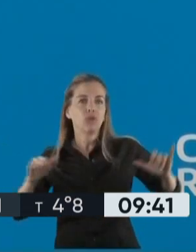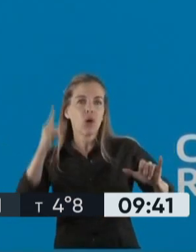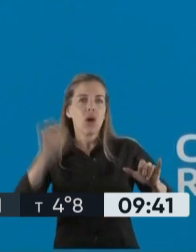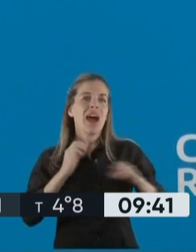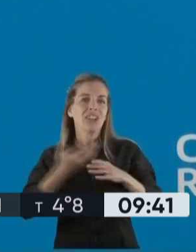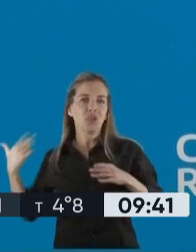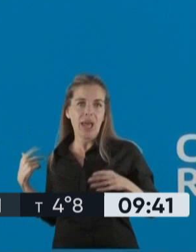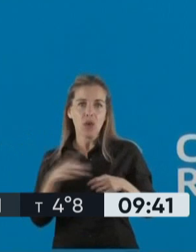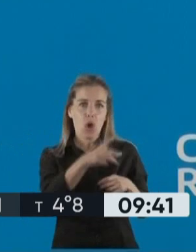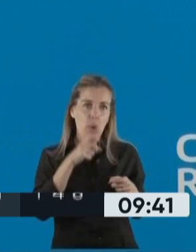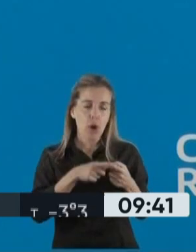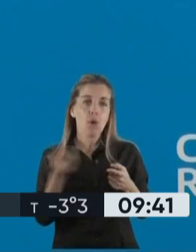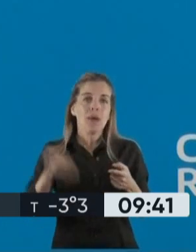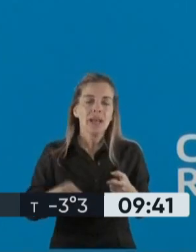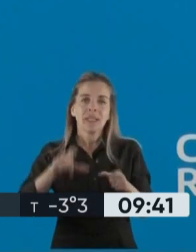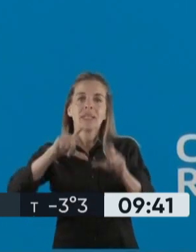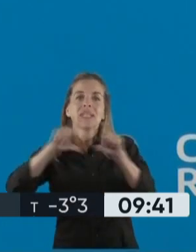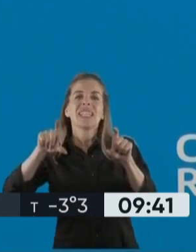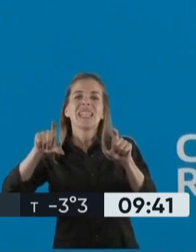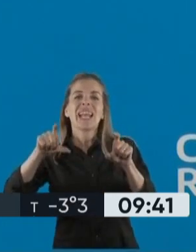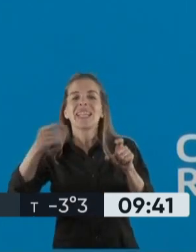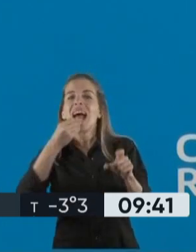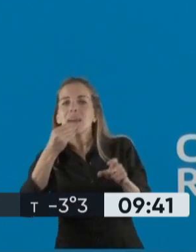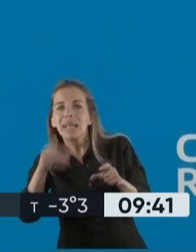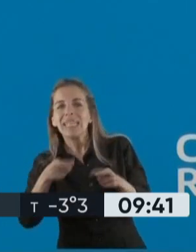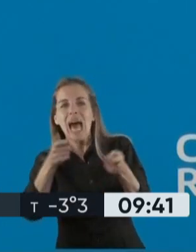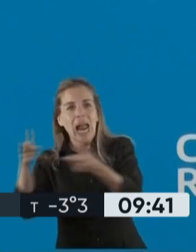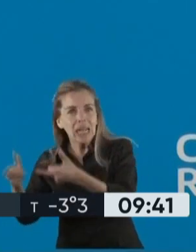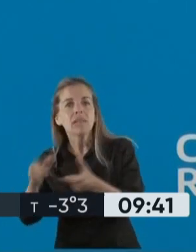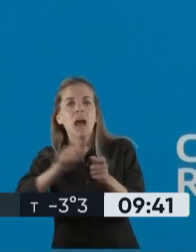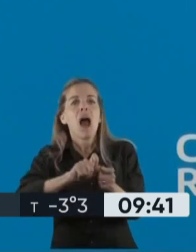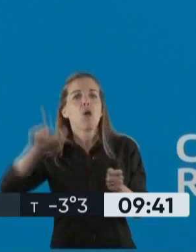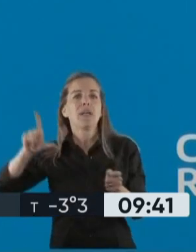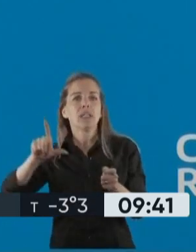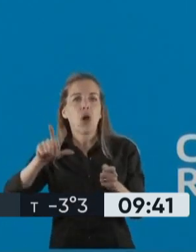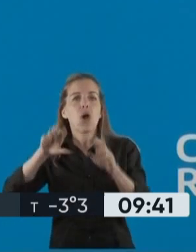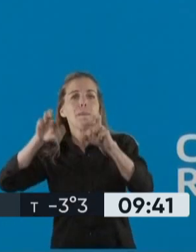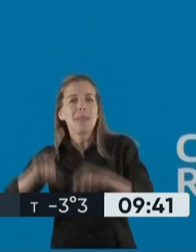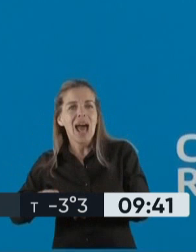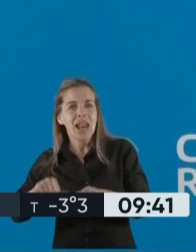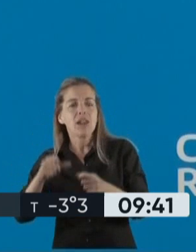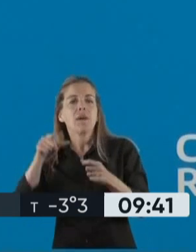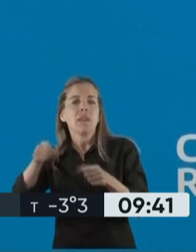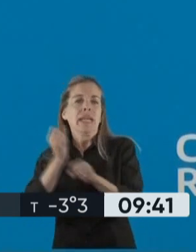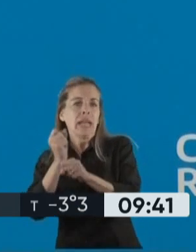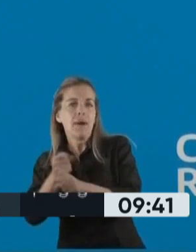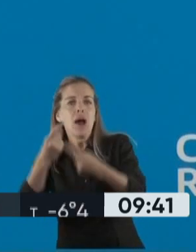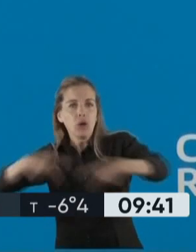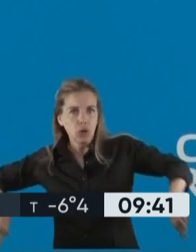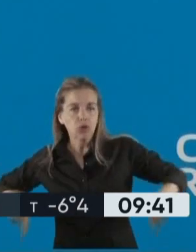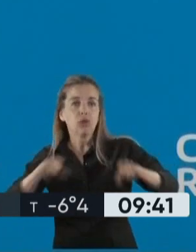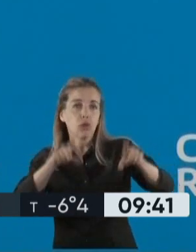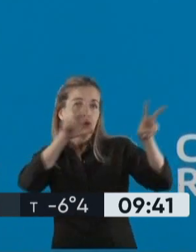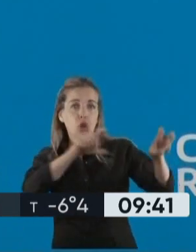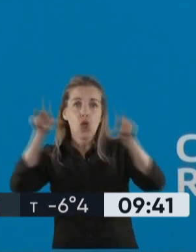atrás, más el refuerzo de la tarjeta alimentar, más el refuerzo del plan Potenciar Trabajo y de muchos de los planes que se están llevando adelante. Entonces, las dos cosas